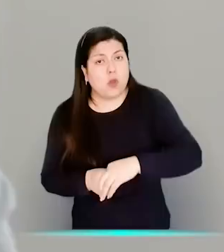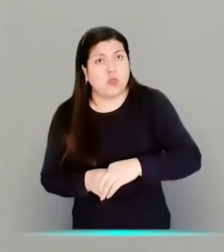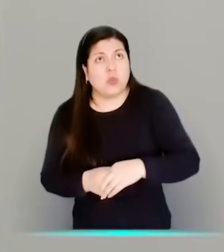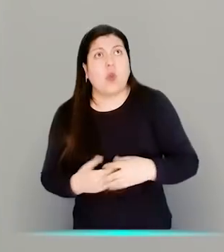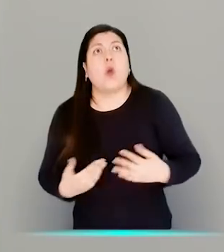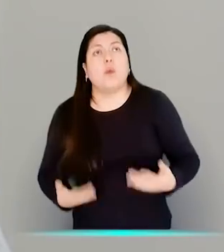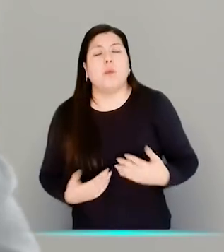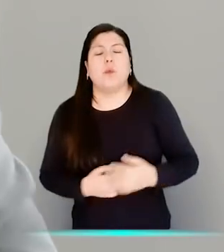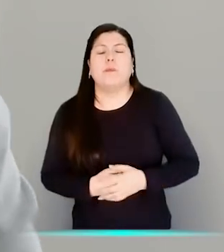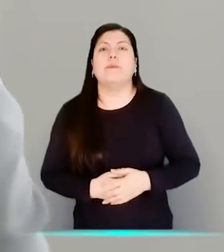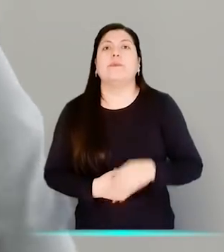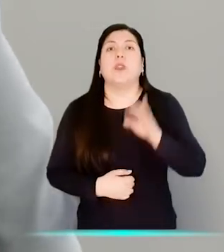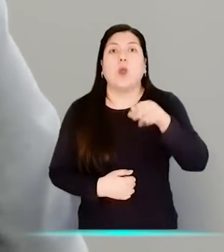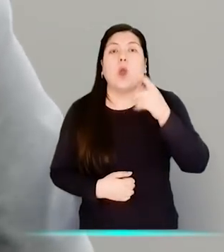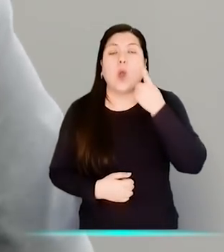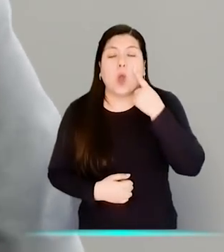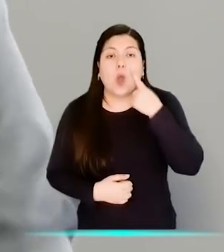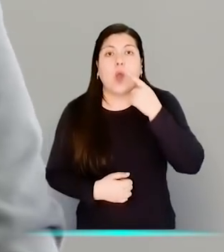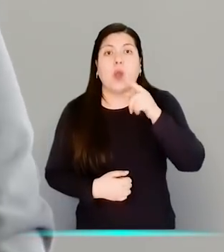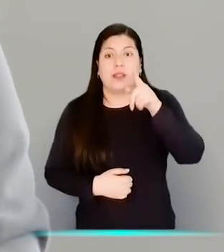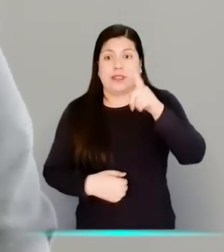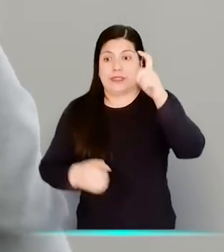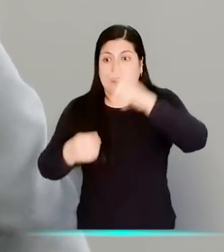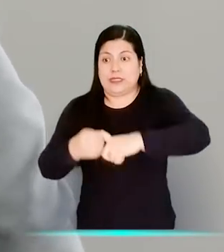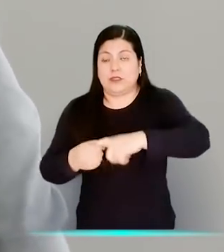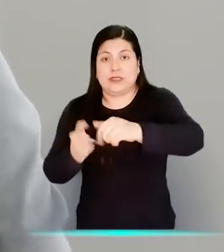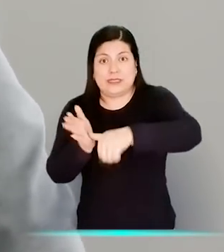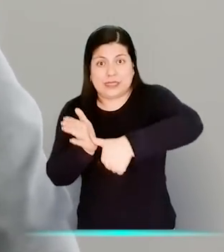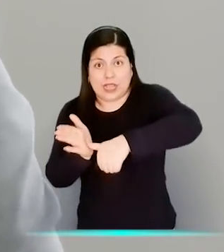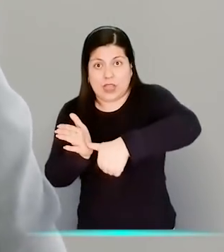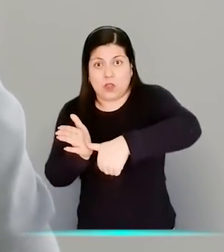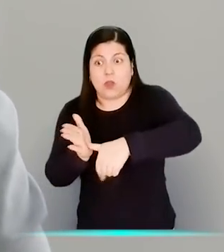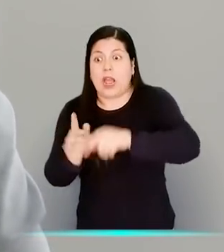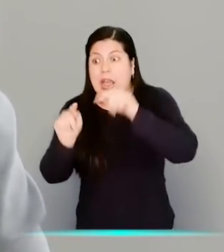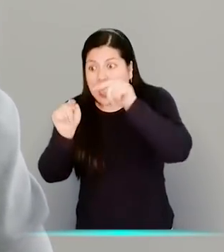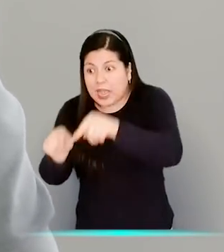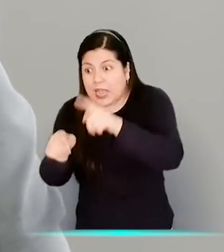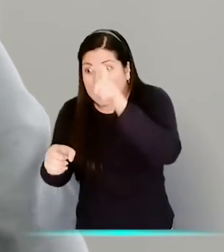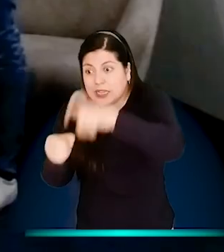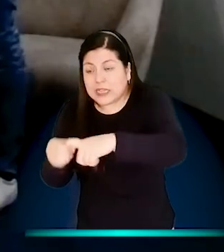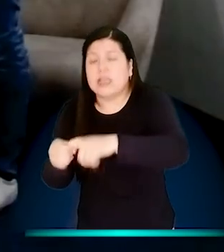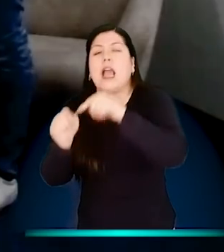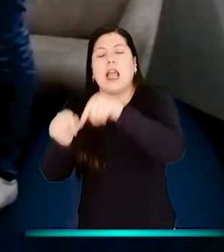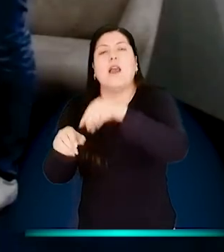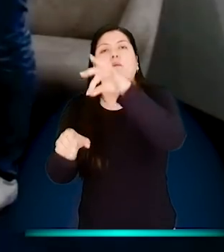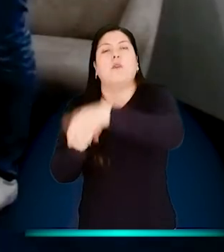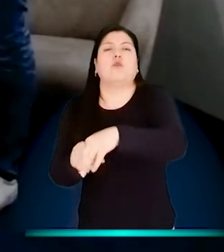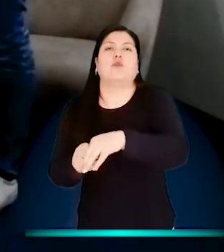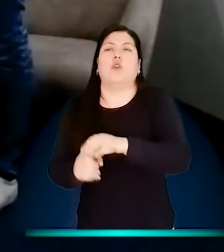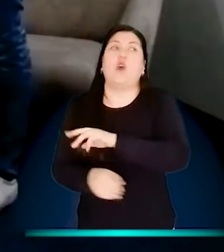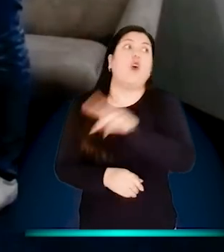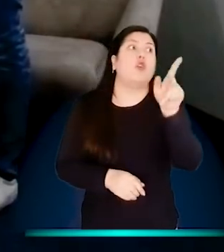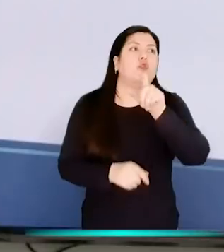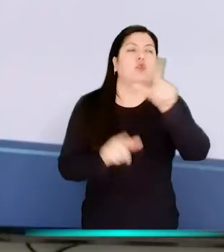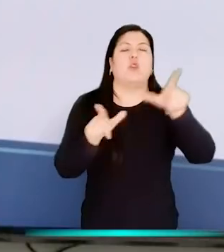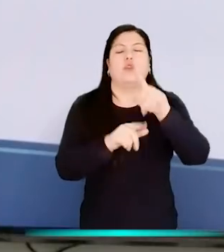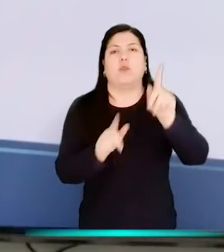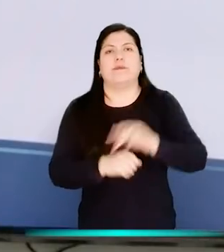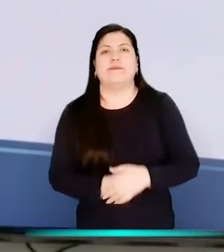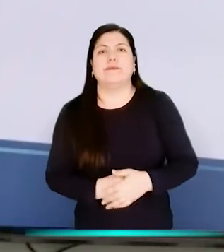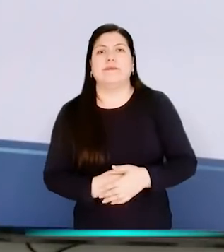voto? Solo puede ejercer el derecho al voto en el lugar donde tiene inscrita su cédula de ciudadanía. Y terminamos este primer ejercicio